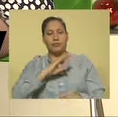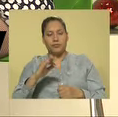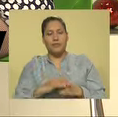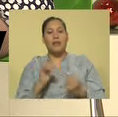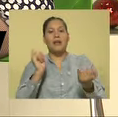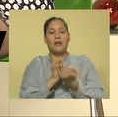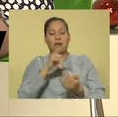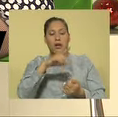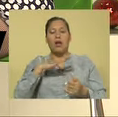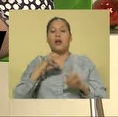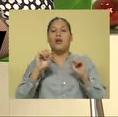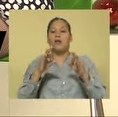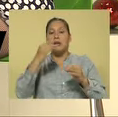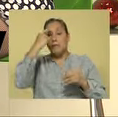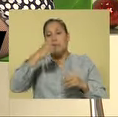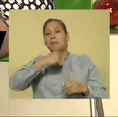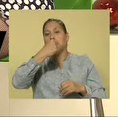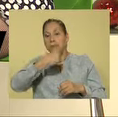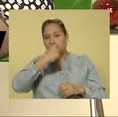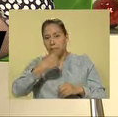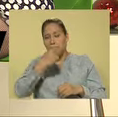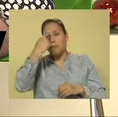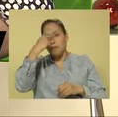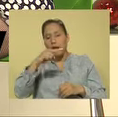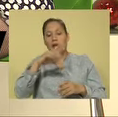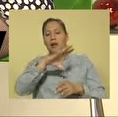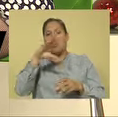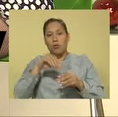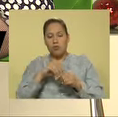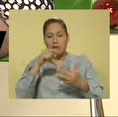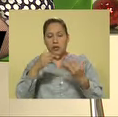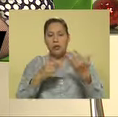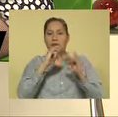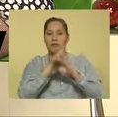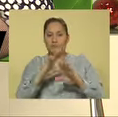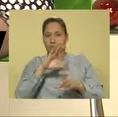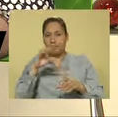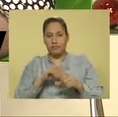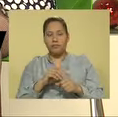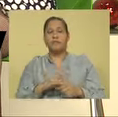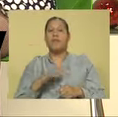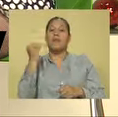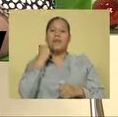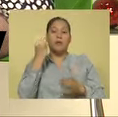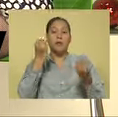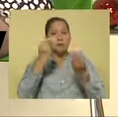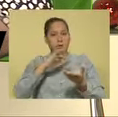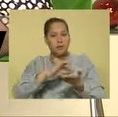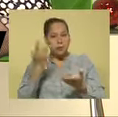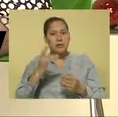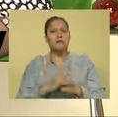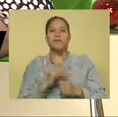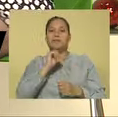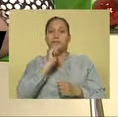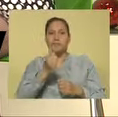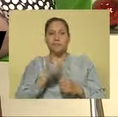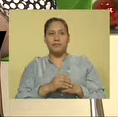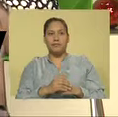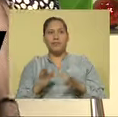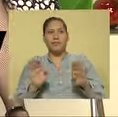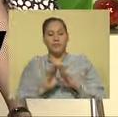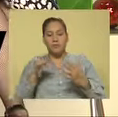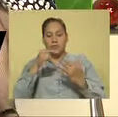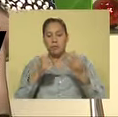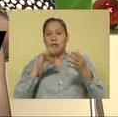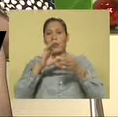fiscalía para los adultos mayores para complementar toda esta información abogada pues muchísimas gracias por decirnos